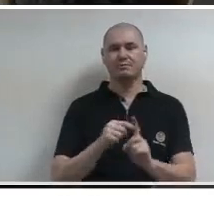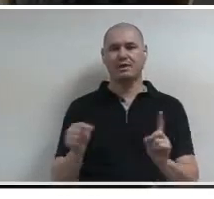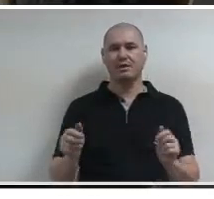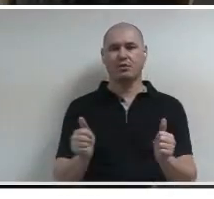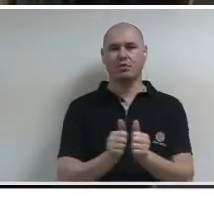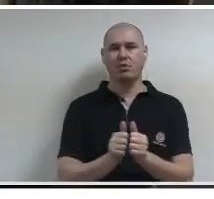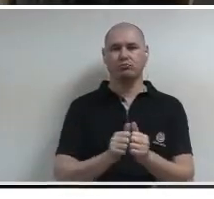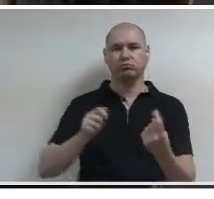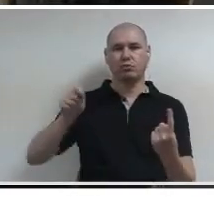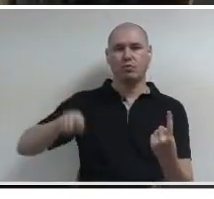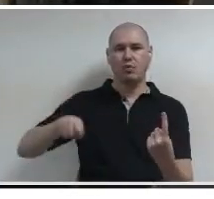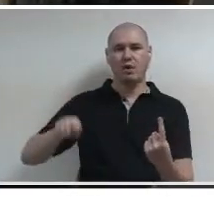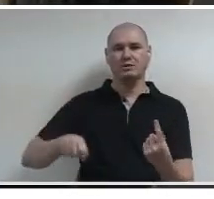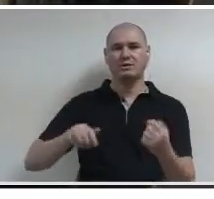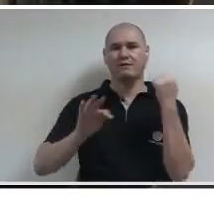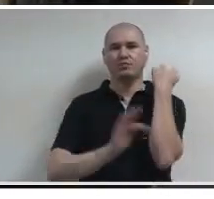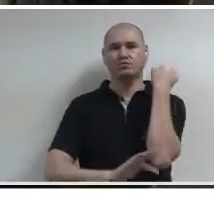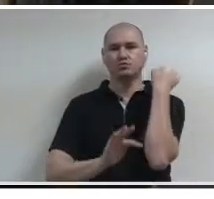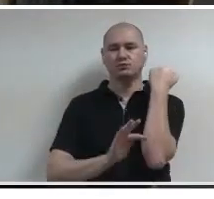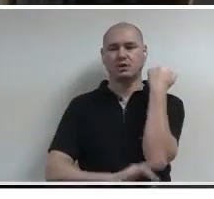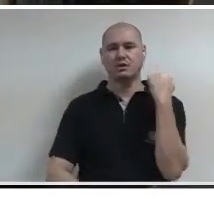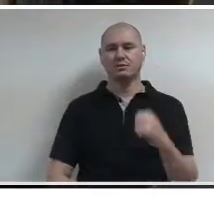de que tu gaisa ya implementa con va